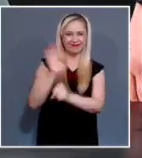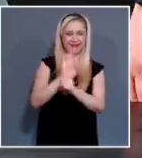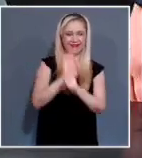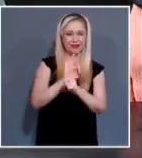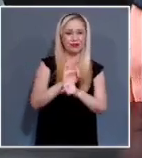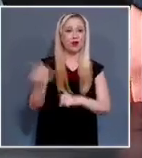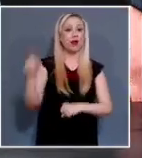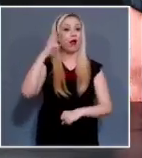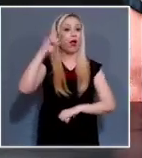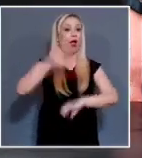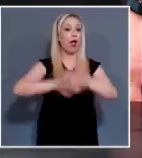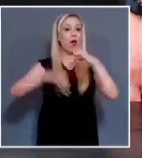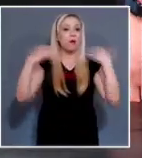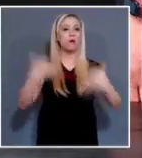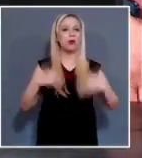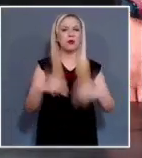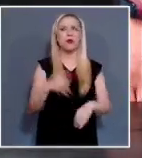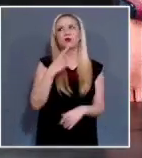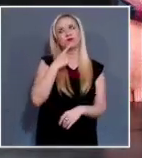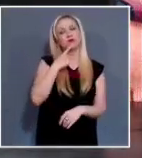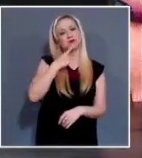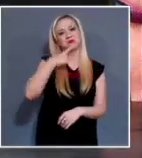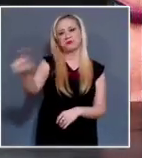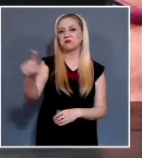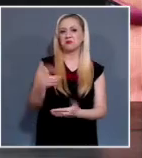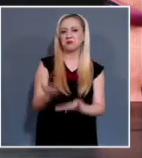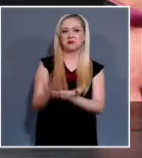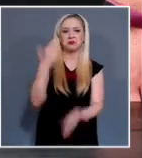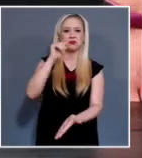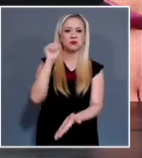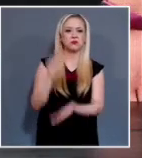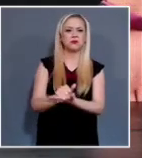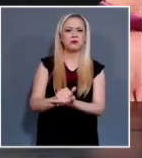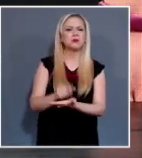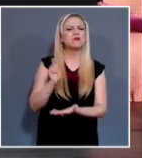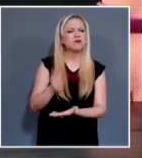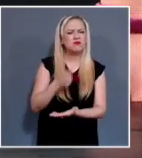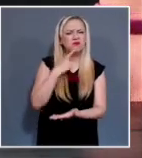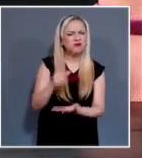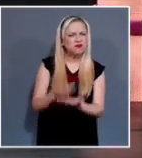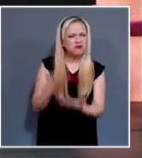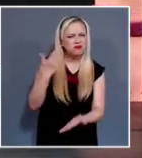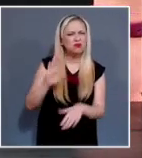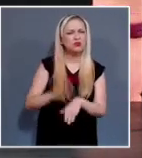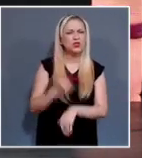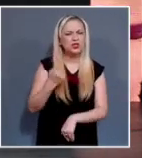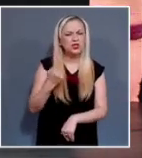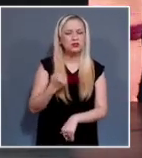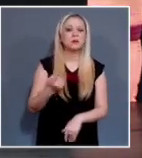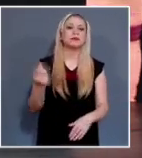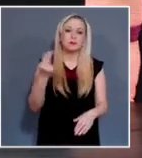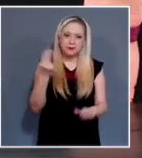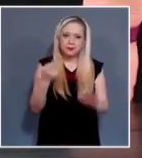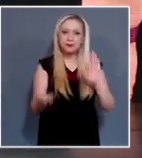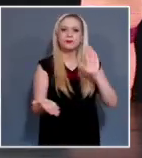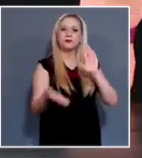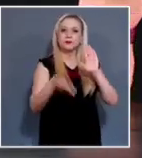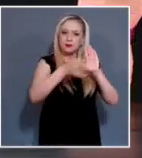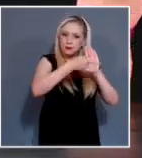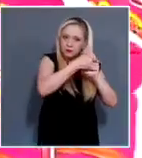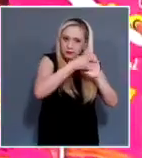combatir la disposición que prohíbe publicitar productos con altos contenidos calóricos que afectan la salud de la infancia. Vamos a ver.